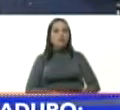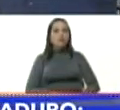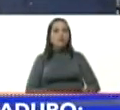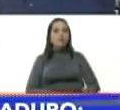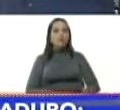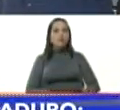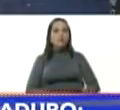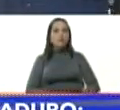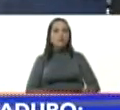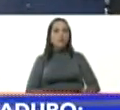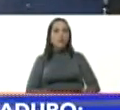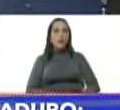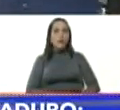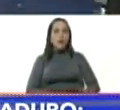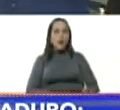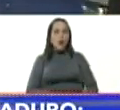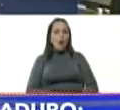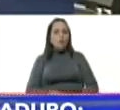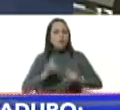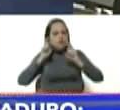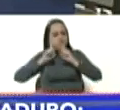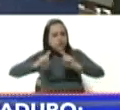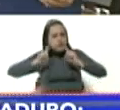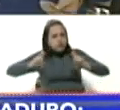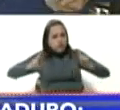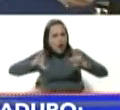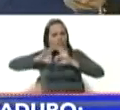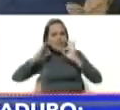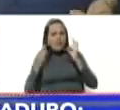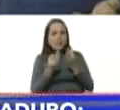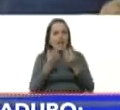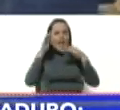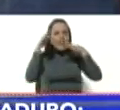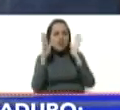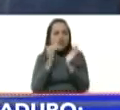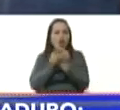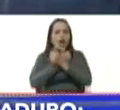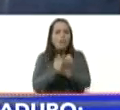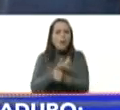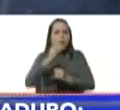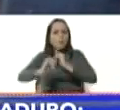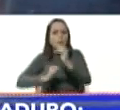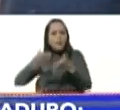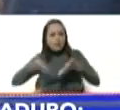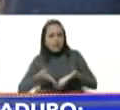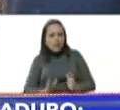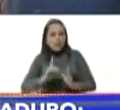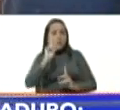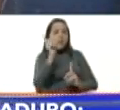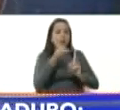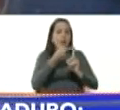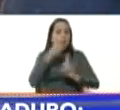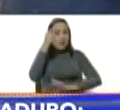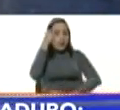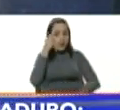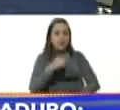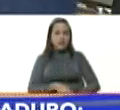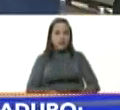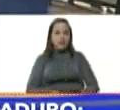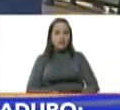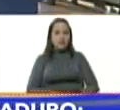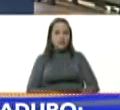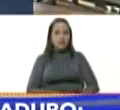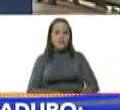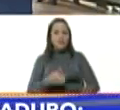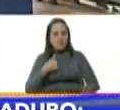Segundo, preparar a la familia para la atención y el amor de ese niño que nace desde el primer día. Y yo sí